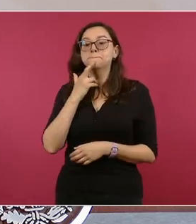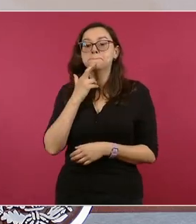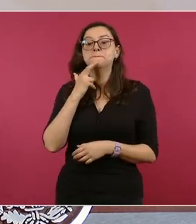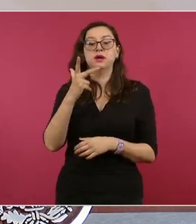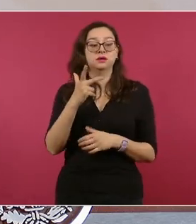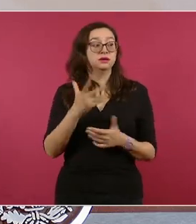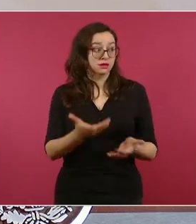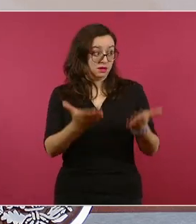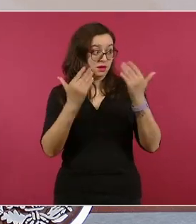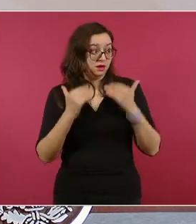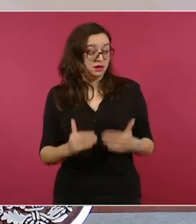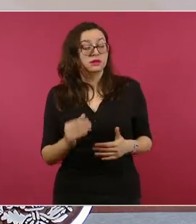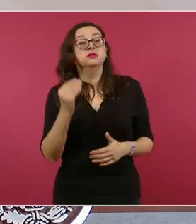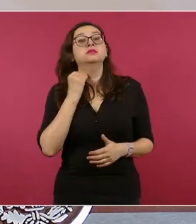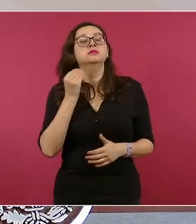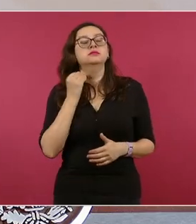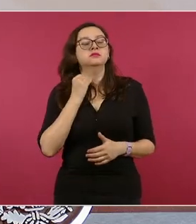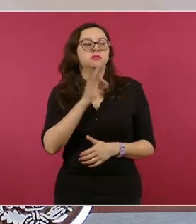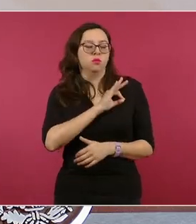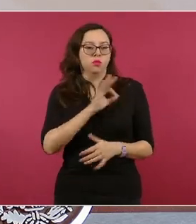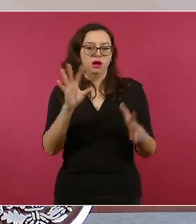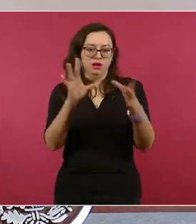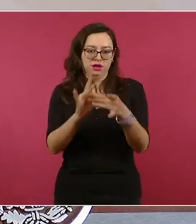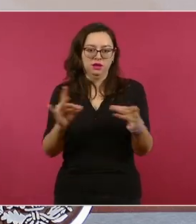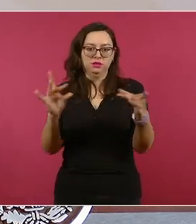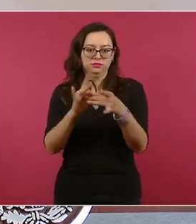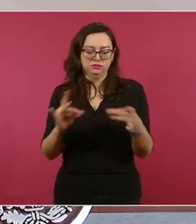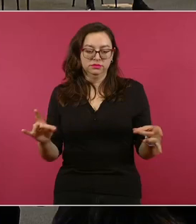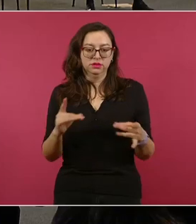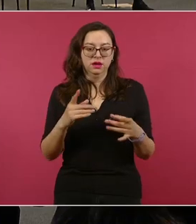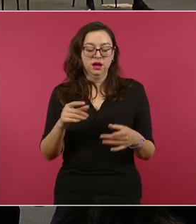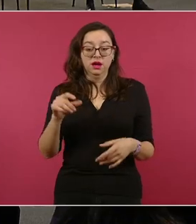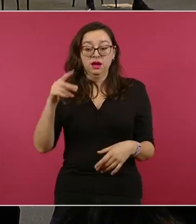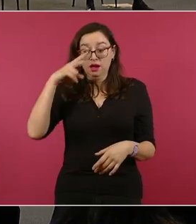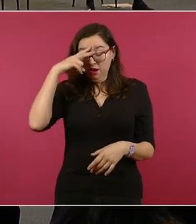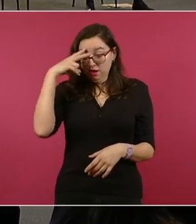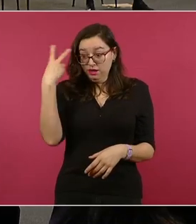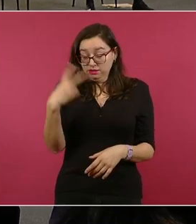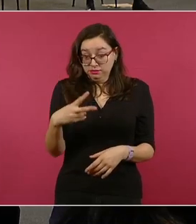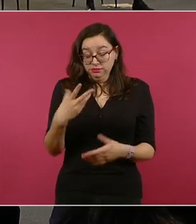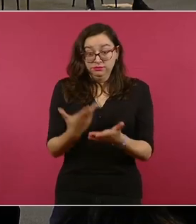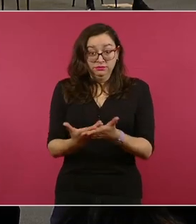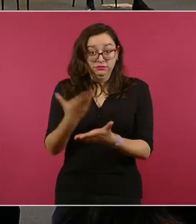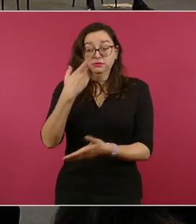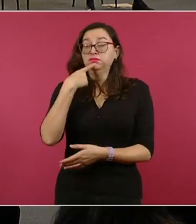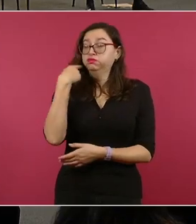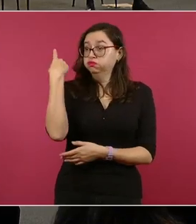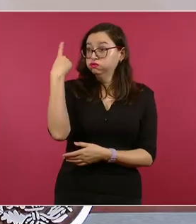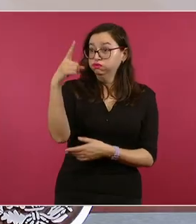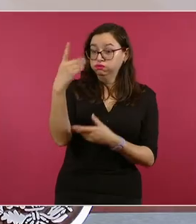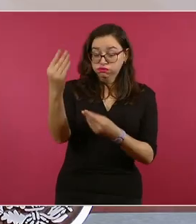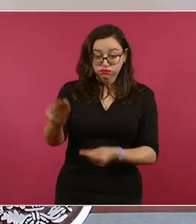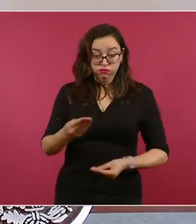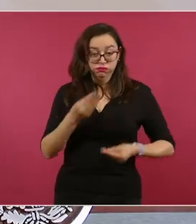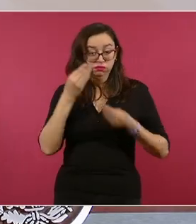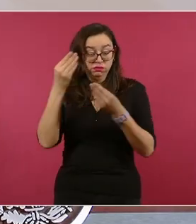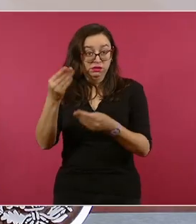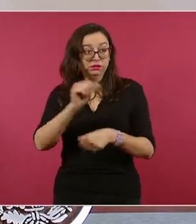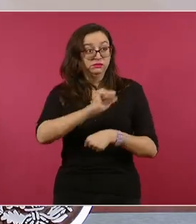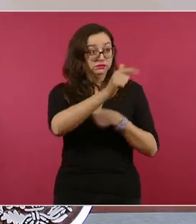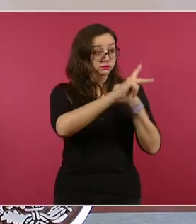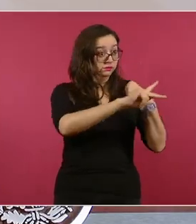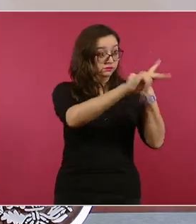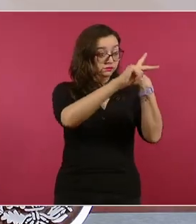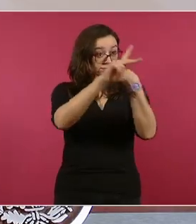puedan sumar a esta demanda que hace México el día de hoy. Hoy se está presentando ante la Corte Internacional de